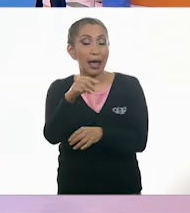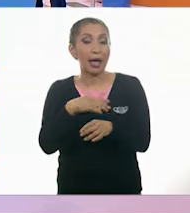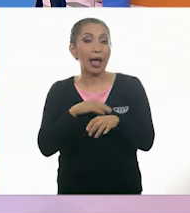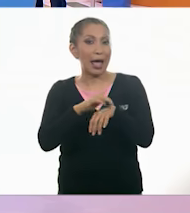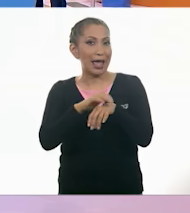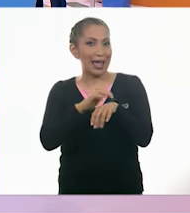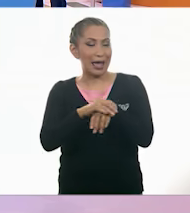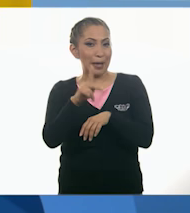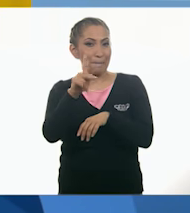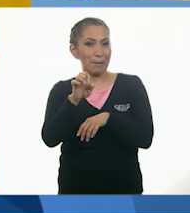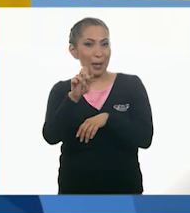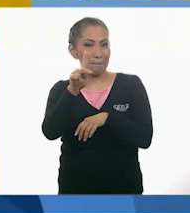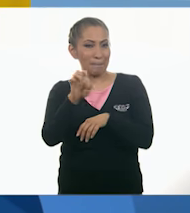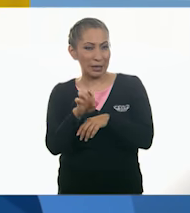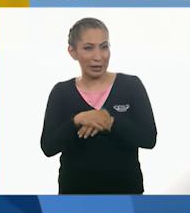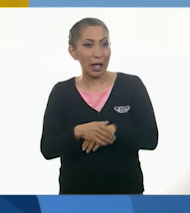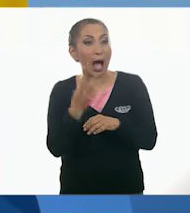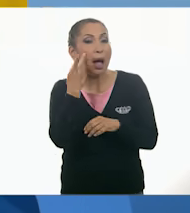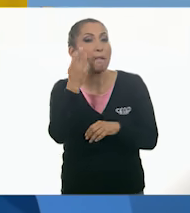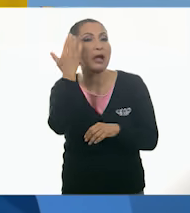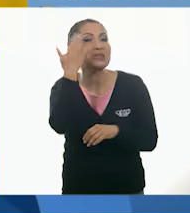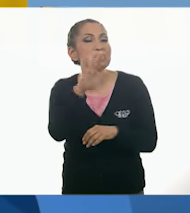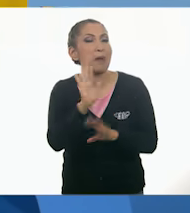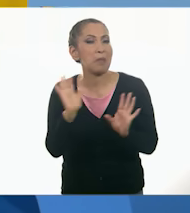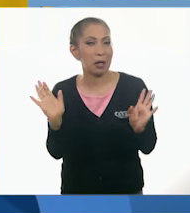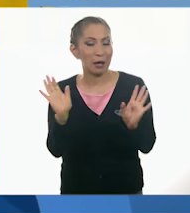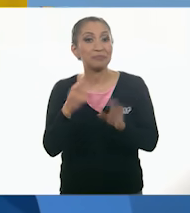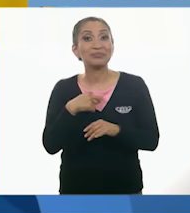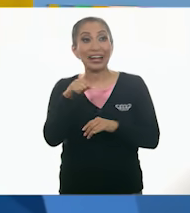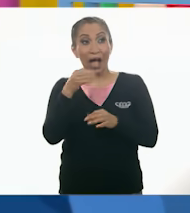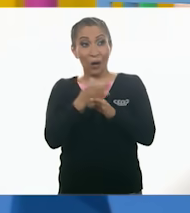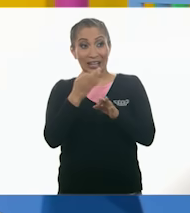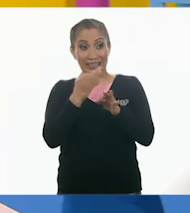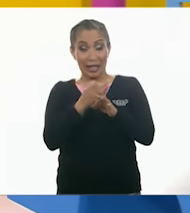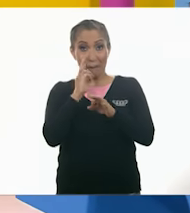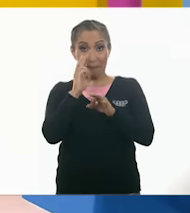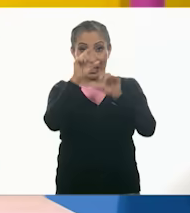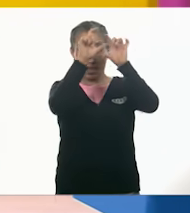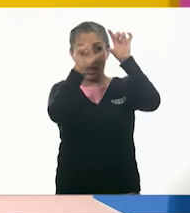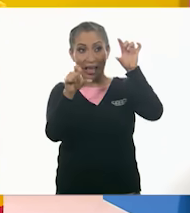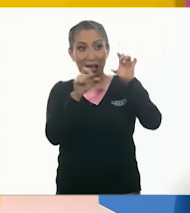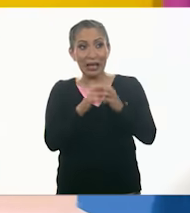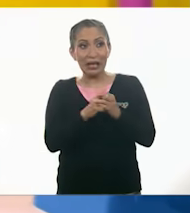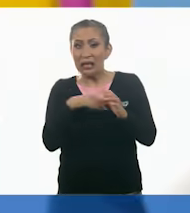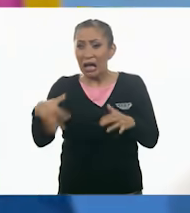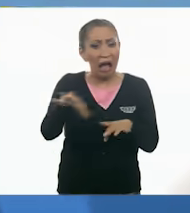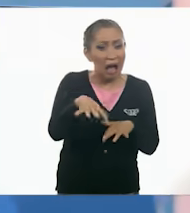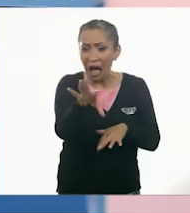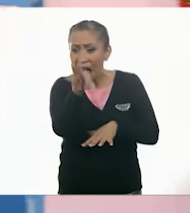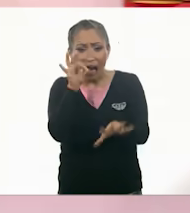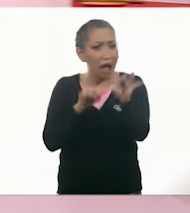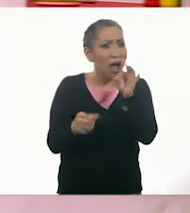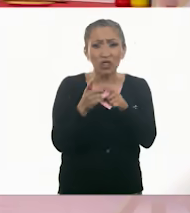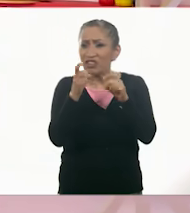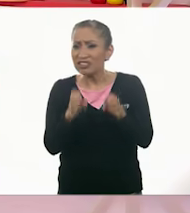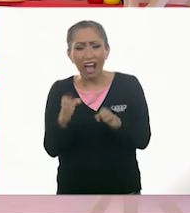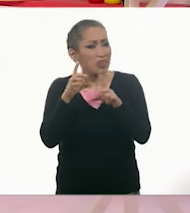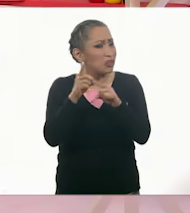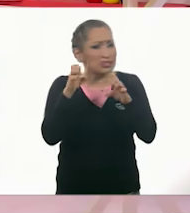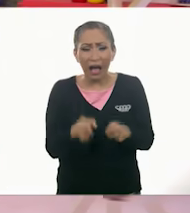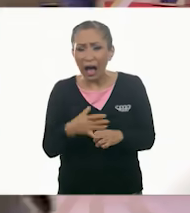Pepe. Sí. A ver si sabe. Entonces, en este tablero. Perfecto. ¿Dónde vamos a encontrar números? Muy ¿dónde bien. ¿Dónde están esos